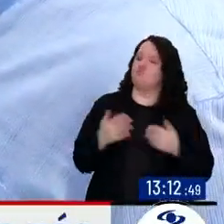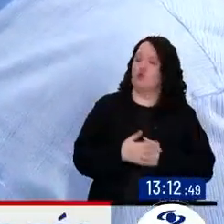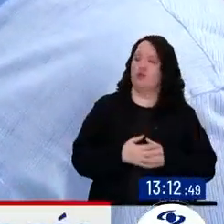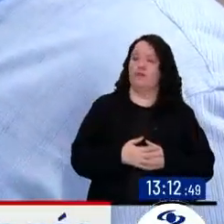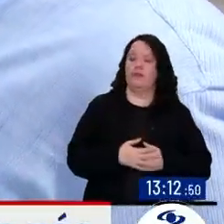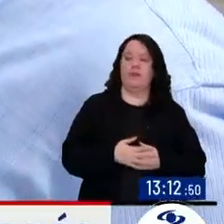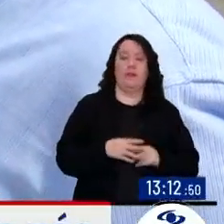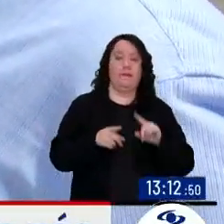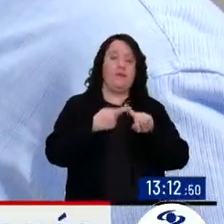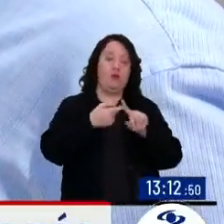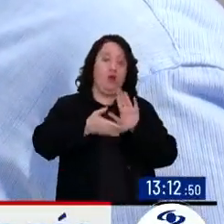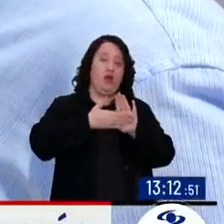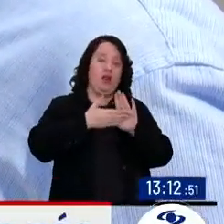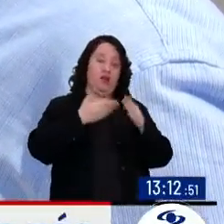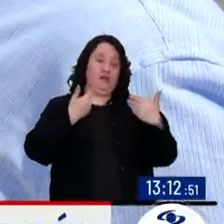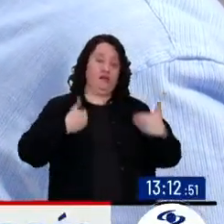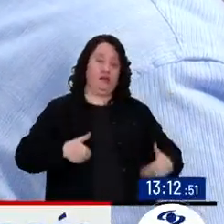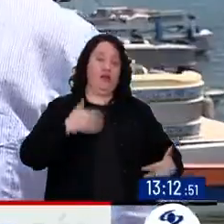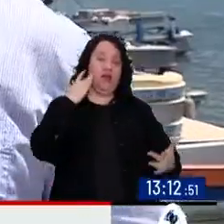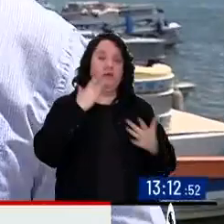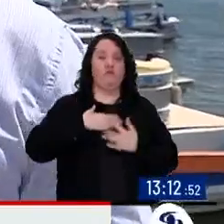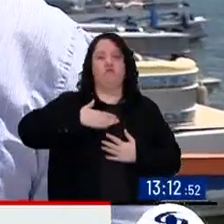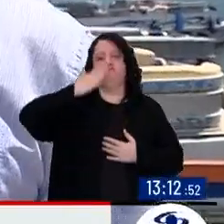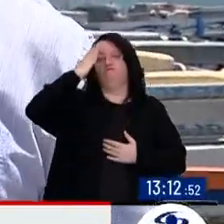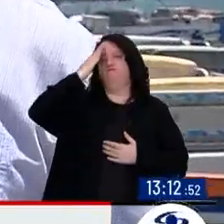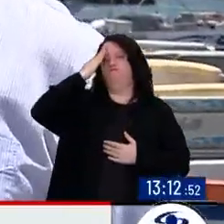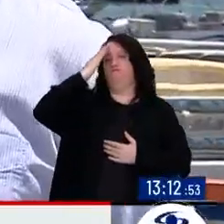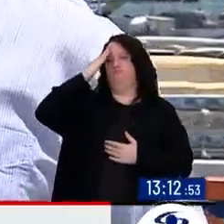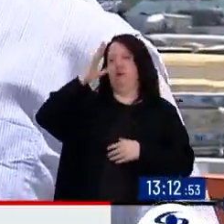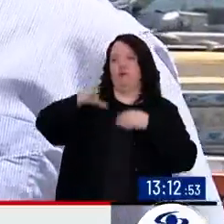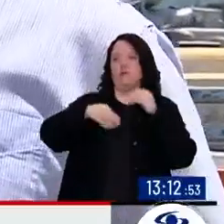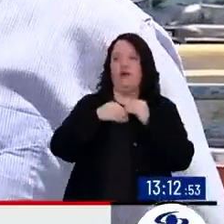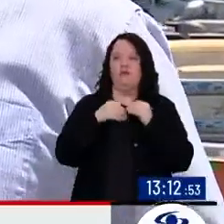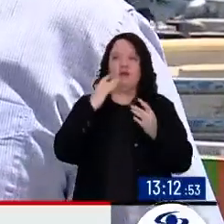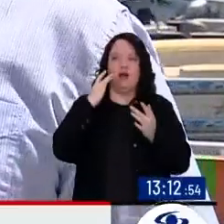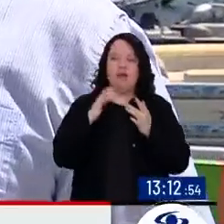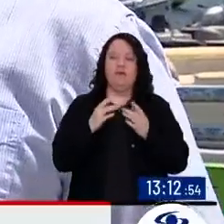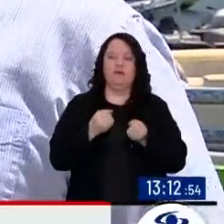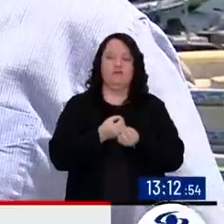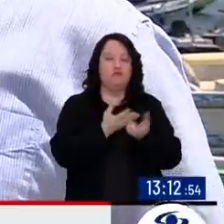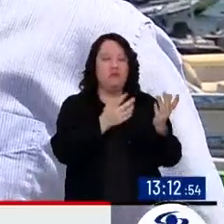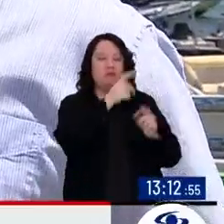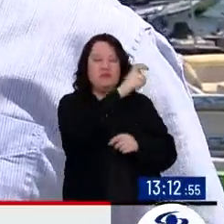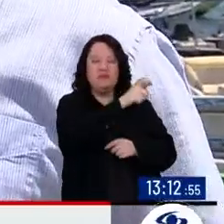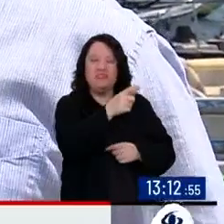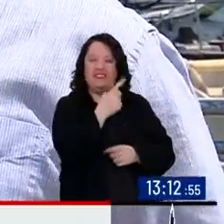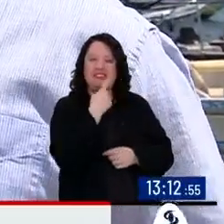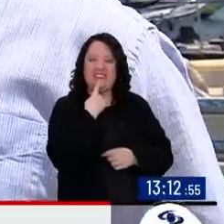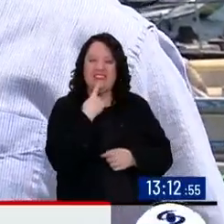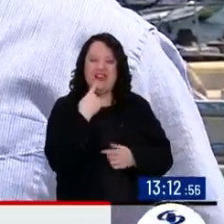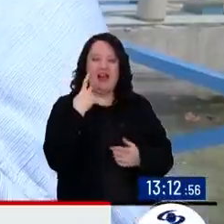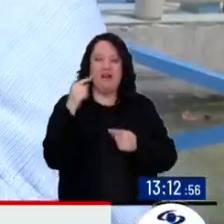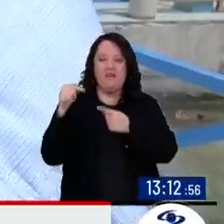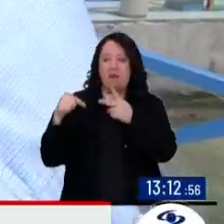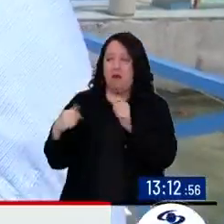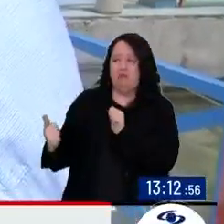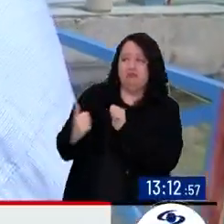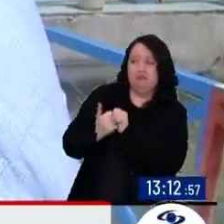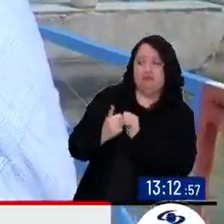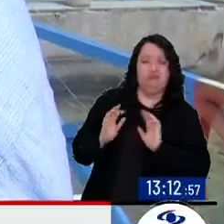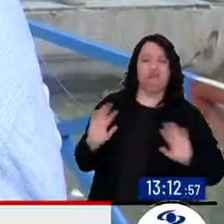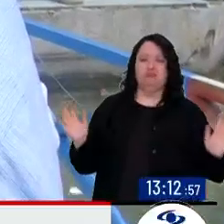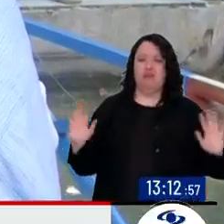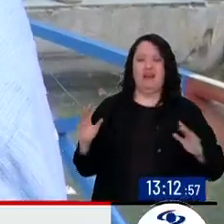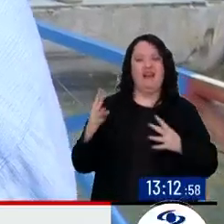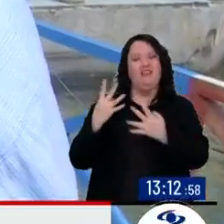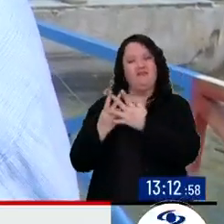La primera garantía que yo tengo es que tengo conocimiento, además no tengo acompañamiento de todas esas personas que usted hoy está diciendo que están